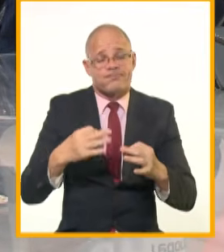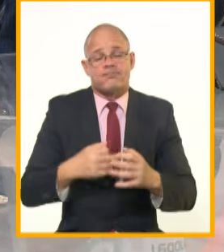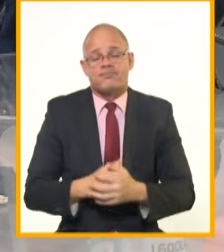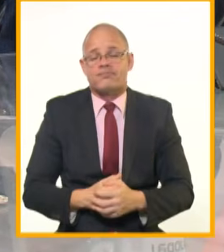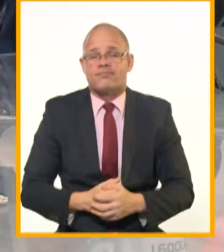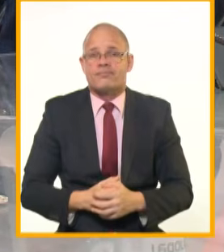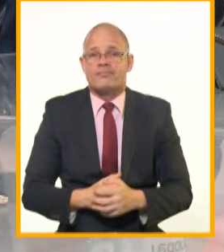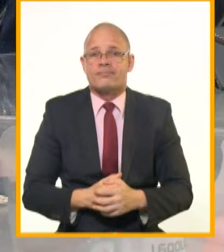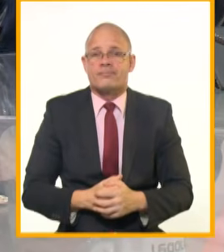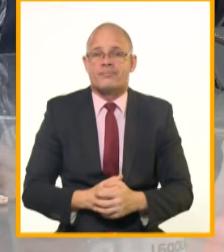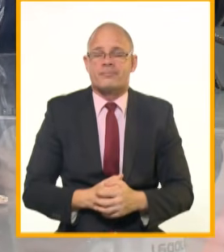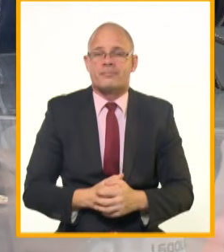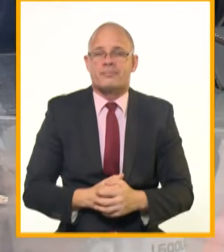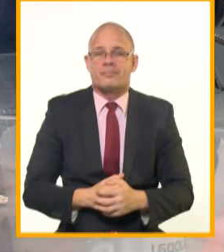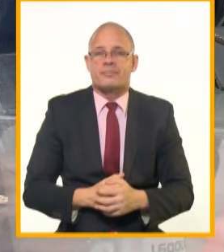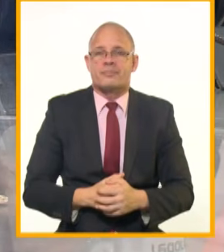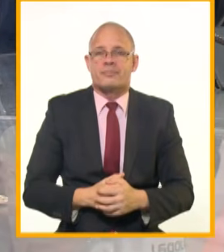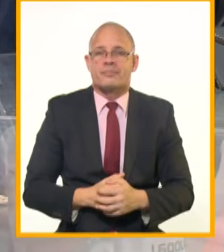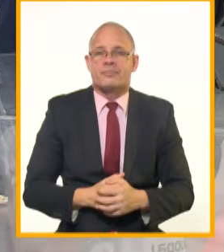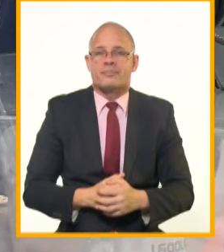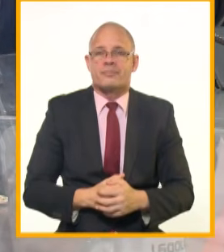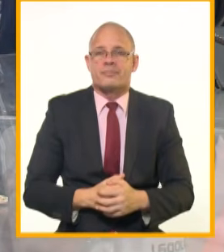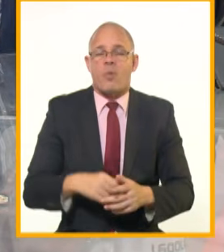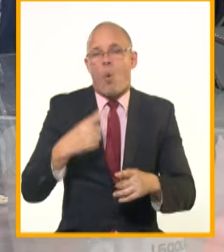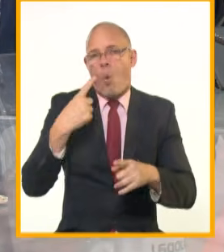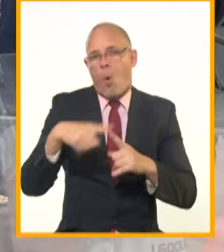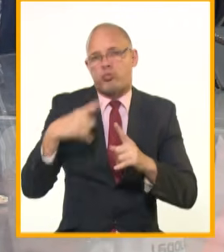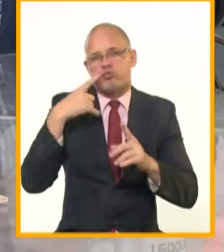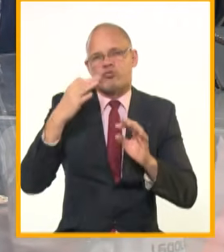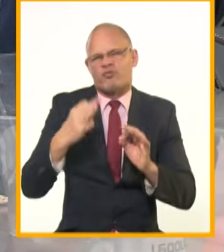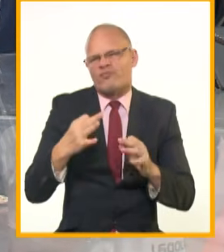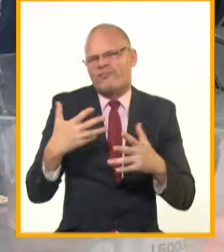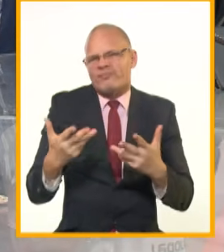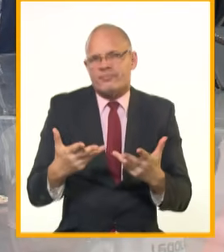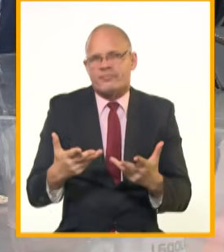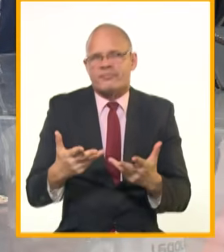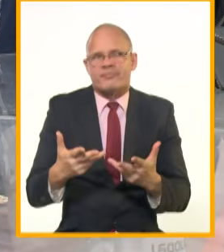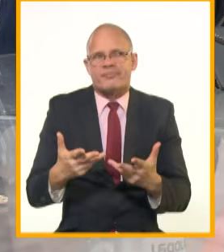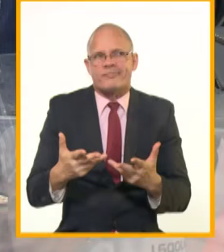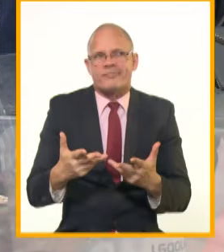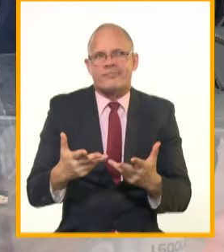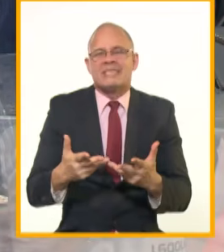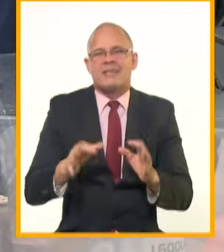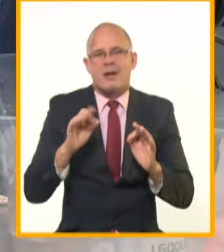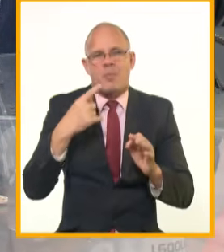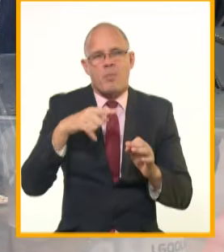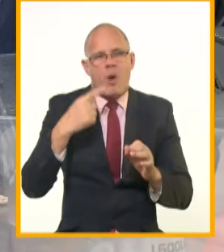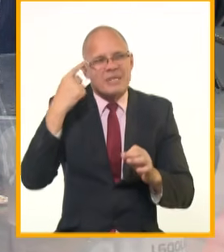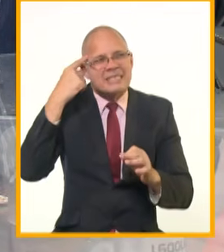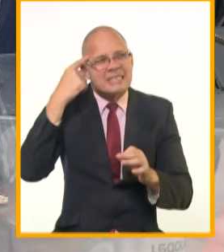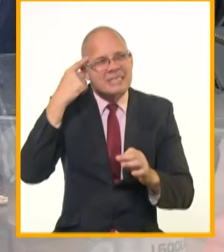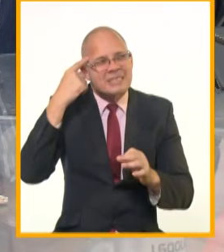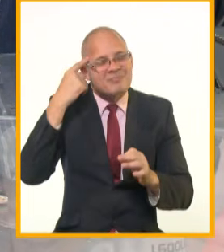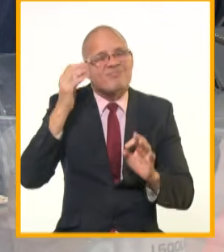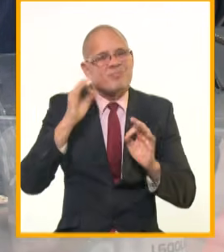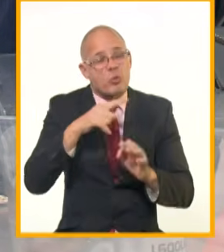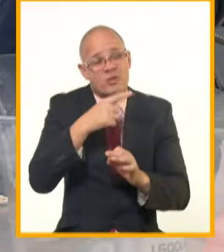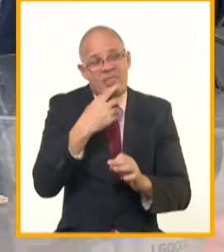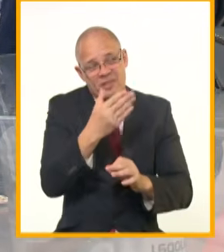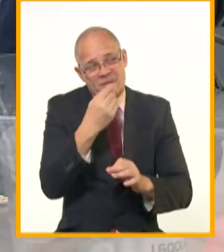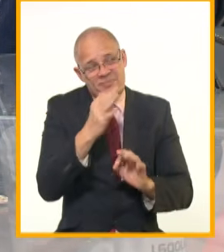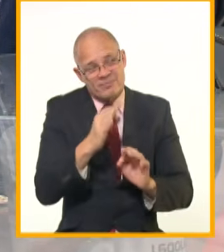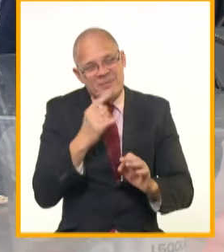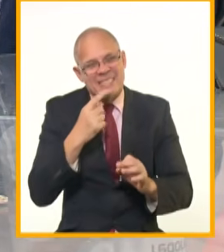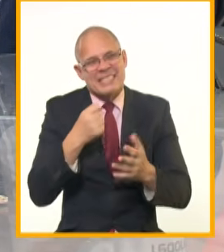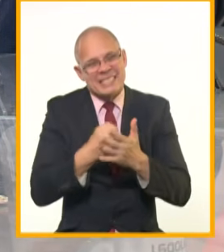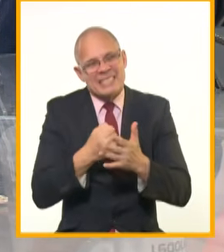economía. Y está, por supuesto, ese otro empeño, ¿no? En el sentido de, como usted decía, también